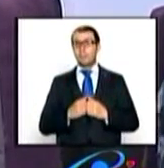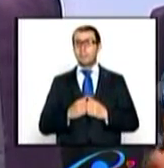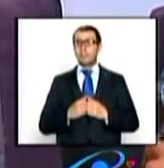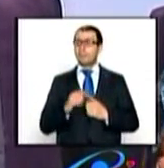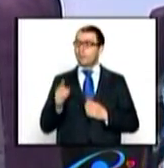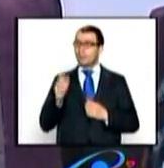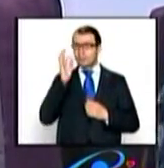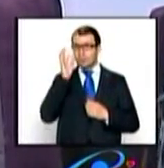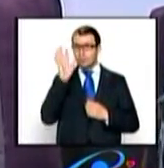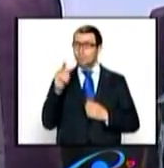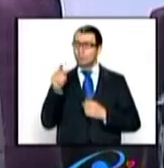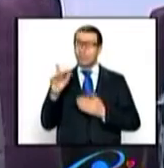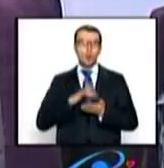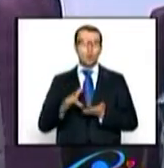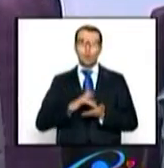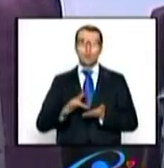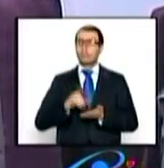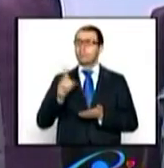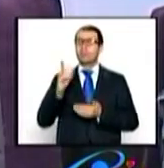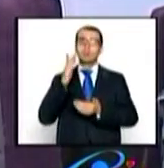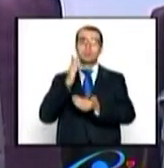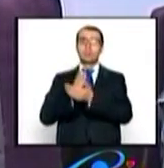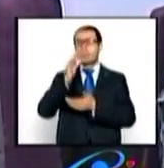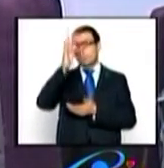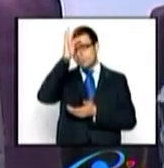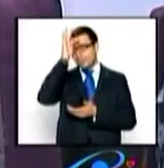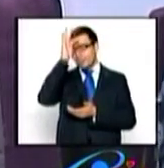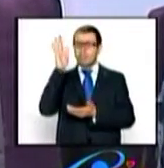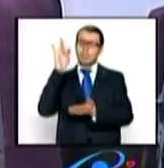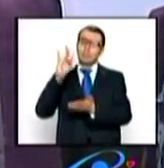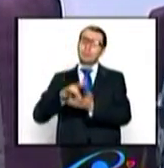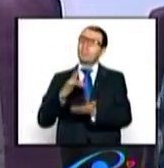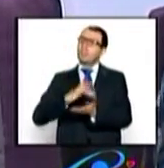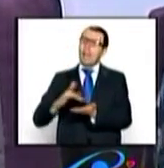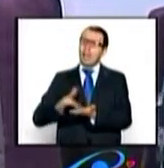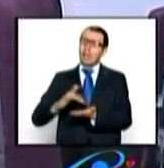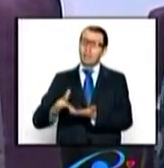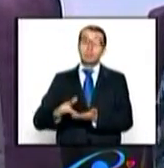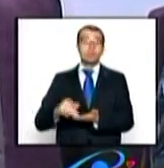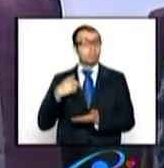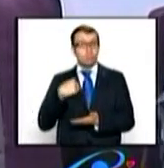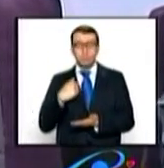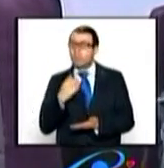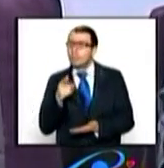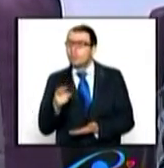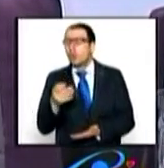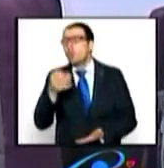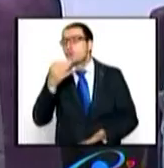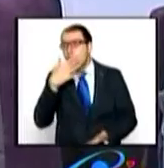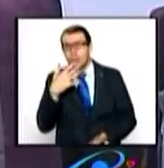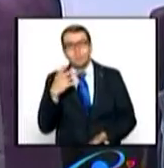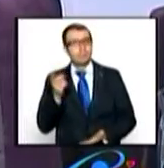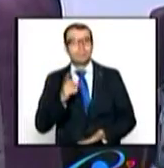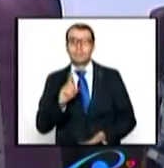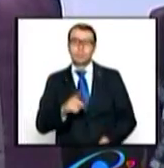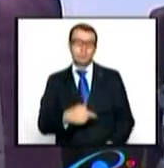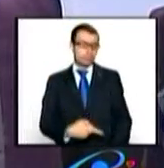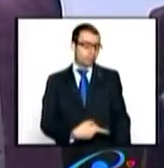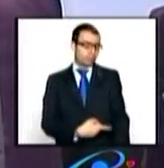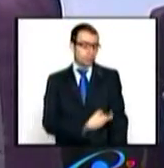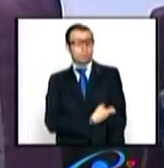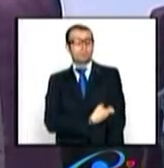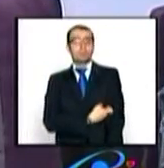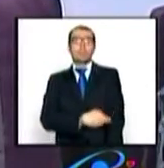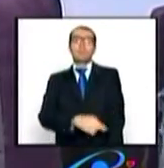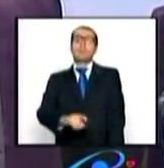está en una clínica y tiene un dolor intenso o una enfermedad aguda, no le dan pastillas, sino que generalmente lo ingresan y lo canalizan a una vena y el médico